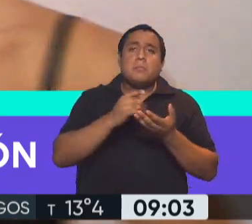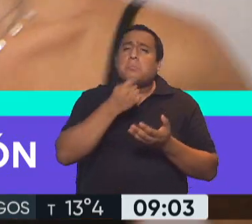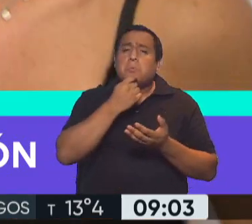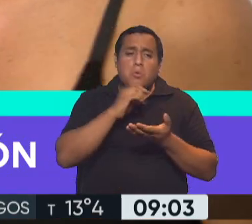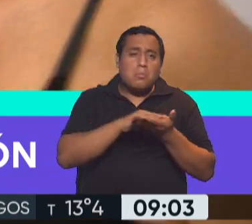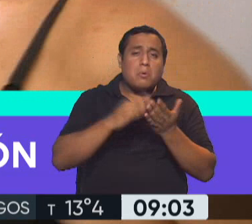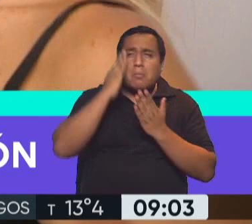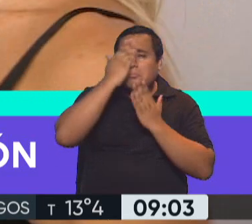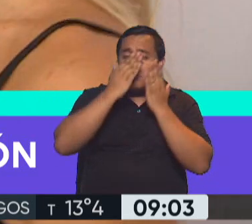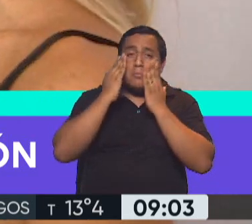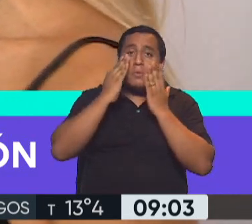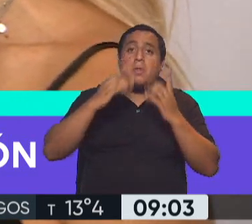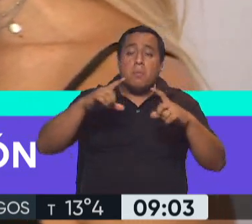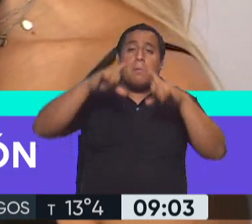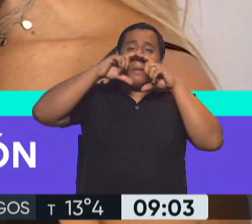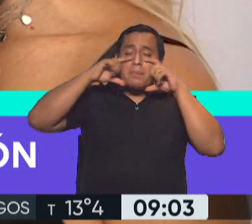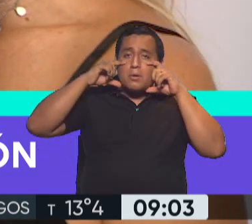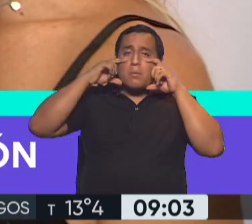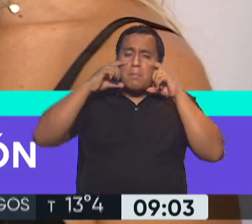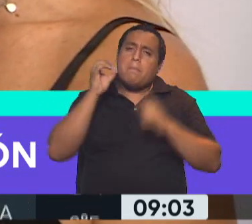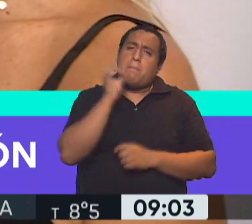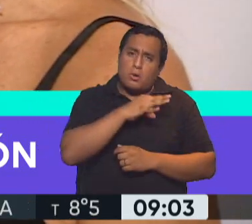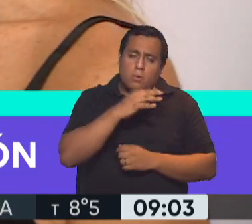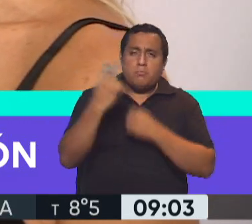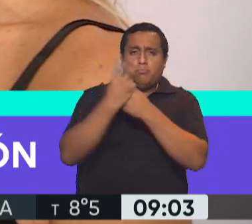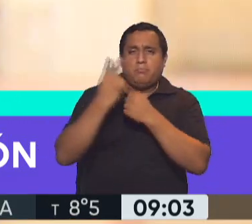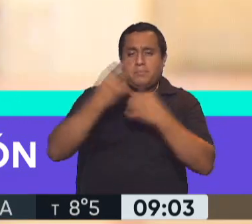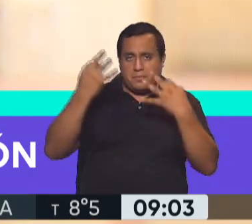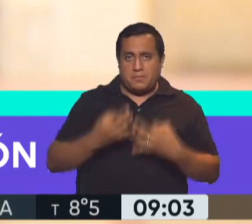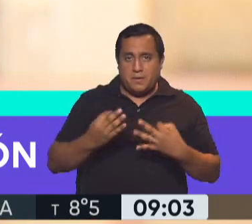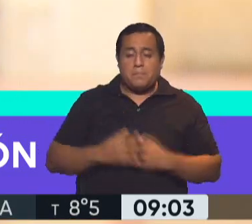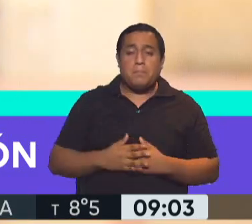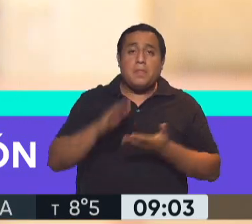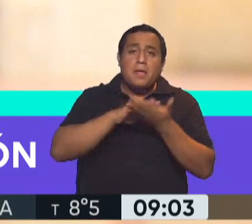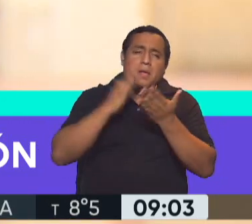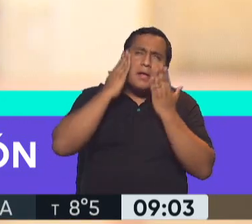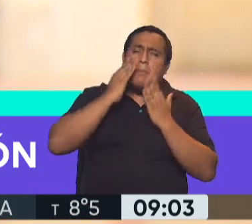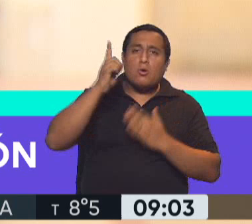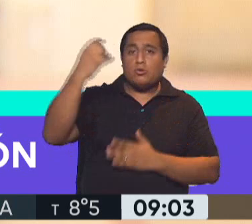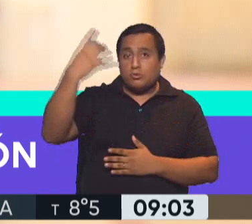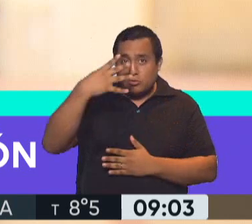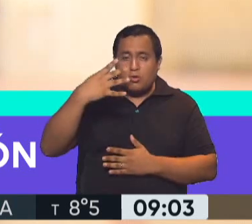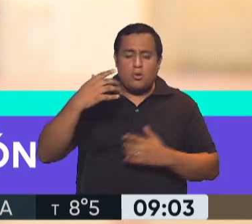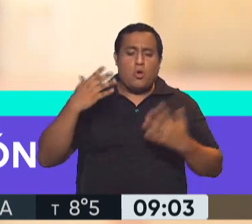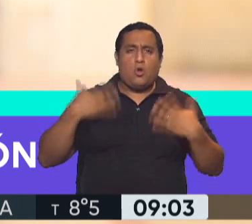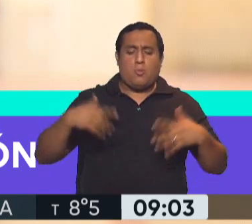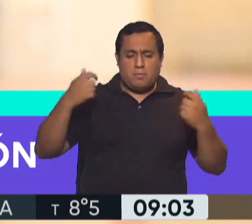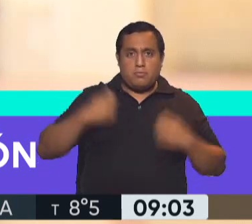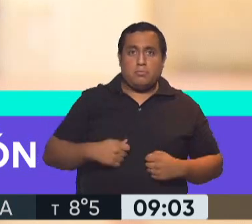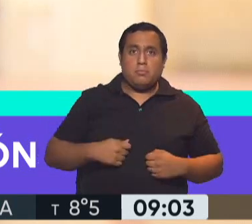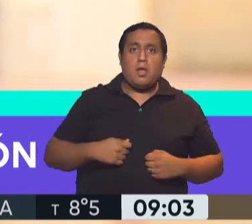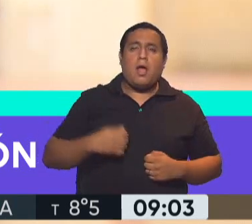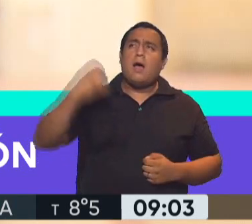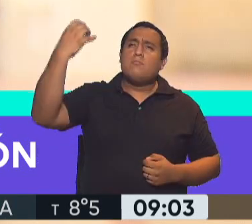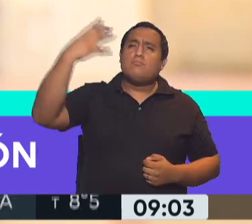protector solar y encima el barbijo para estar adecuadamente protegidos. El protector solar o la ropa no nos protege del golpe de calor,